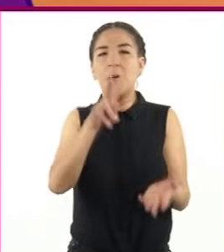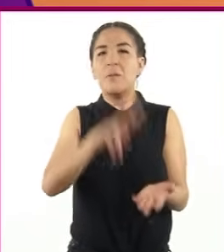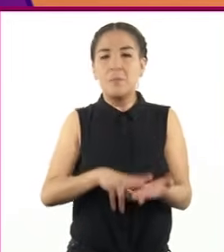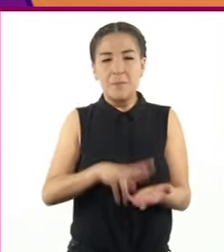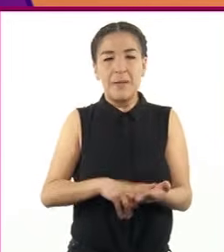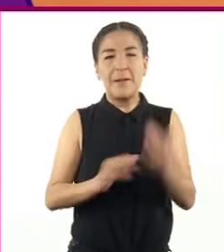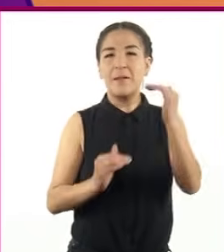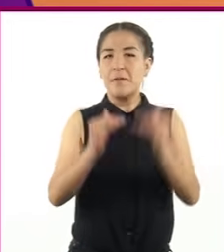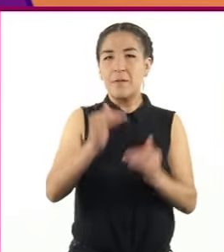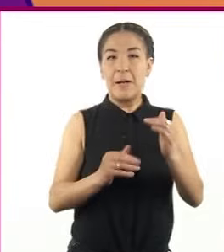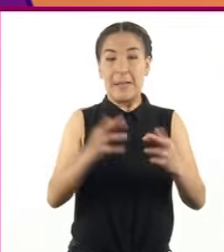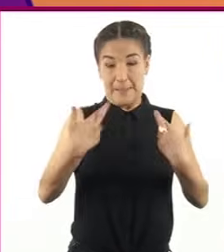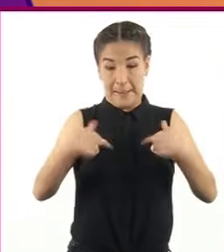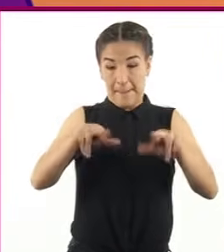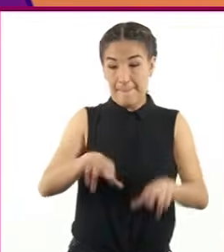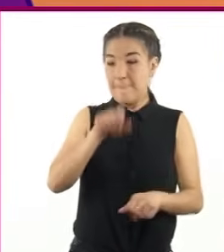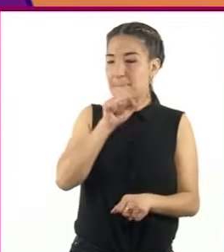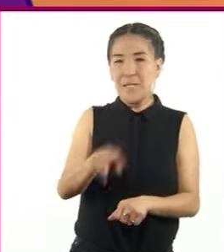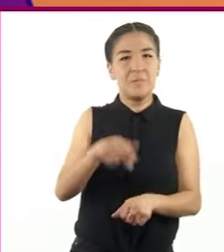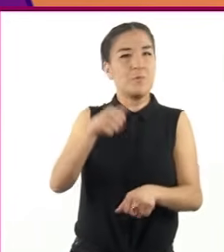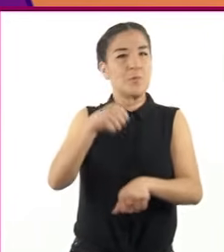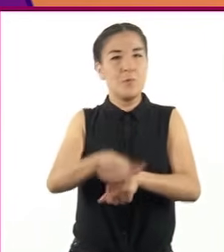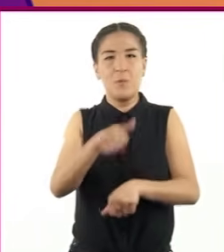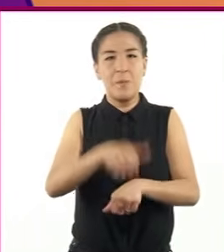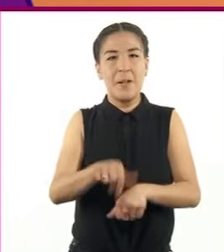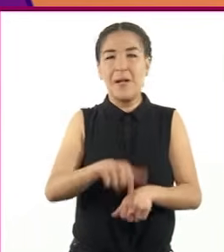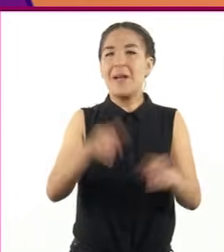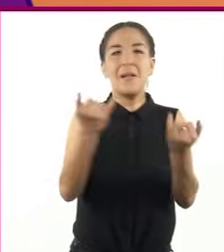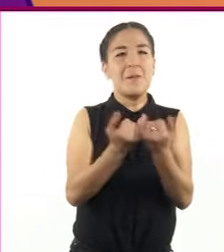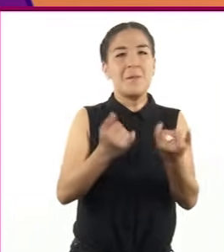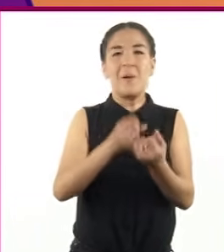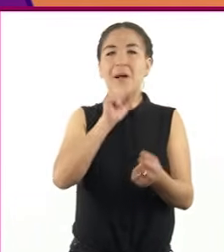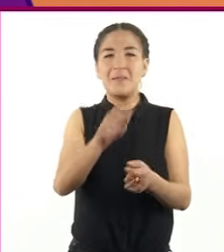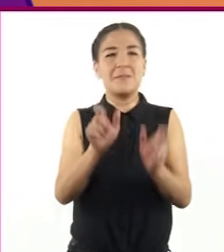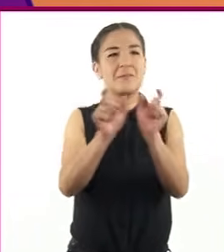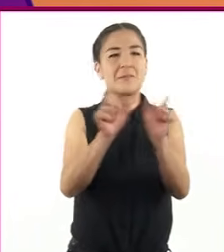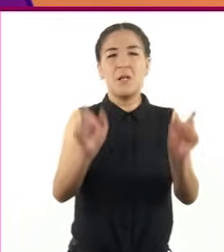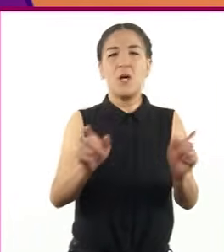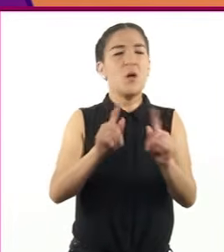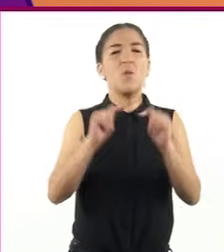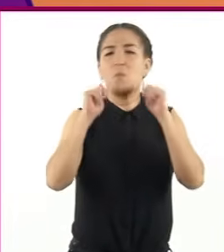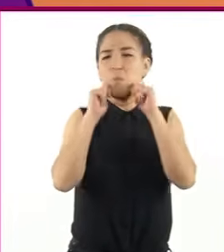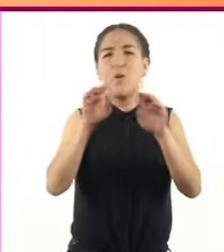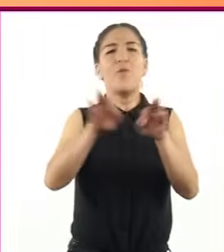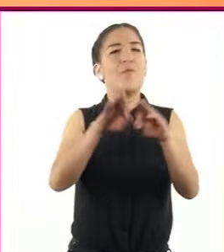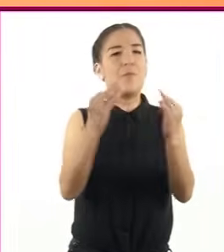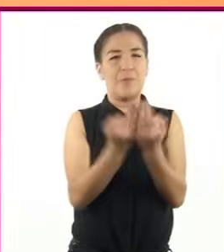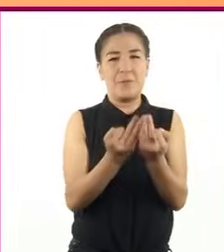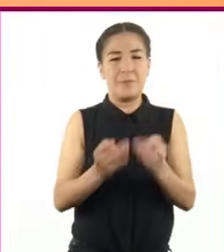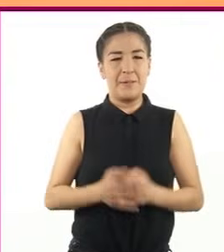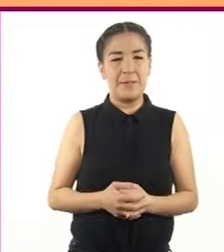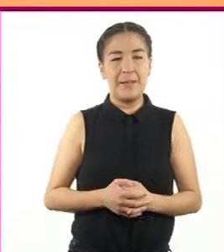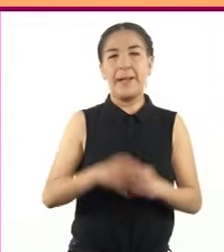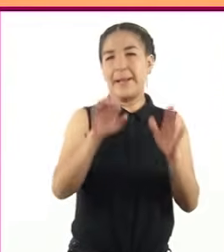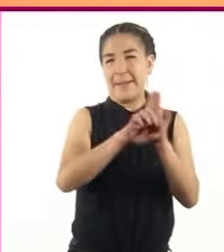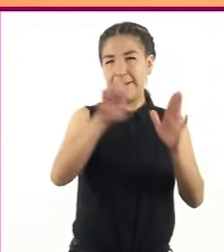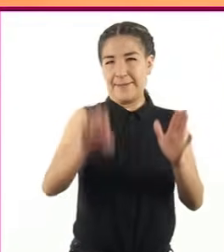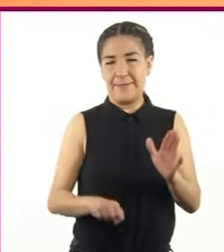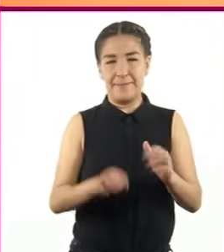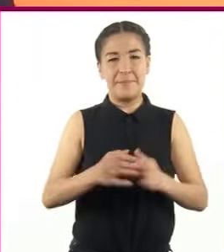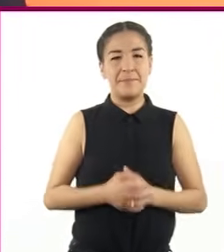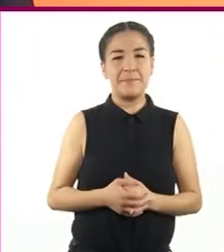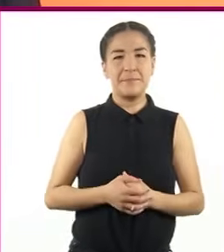cuando representan el mismo valor para la misma variable sin importar su forma. Es decir,